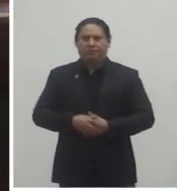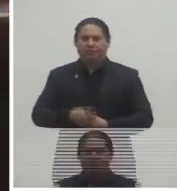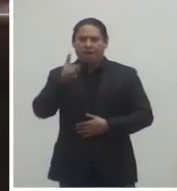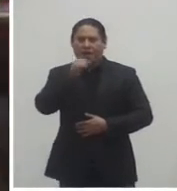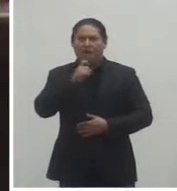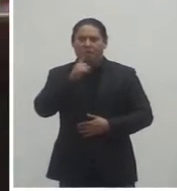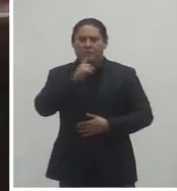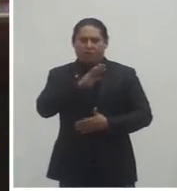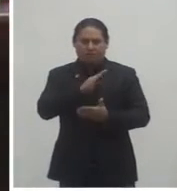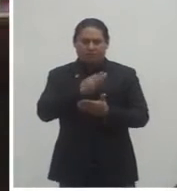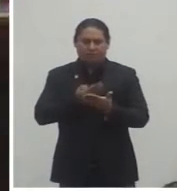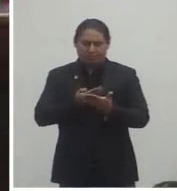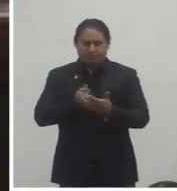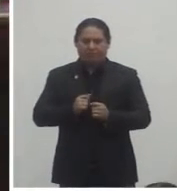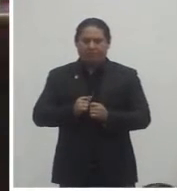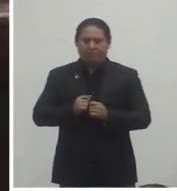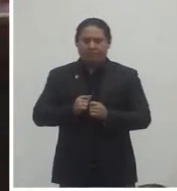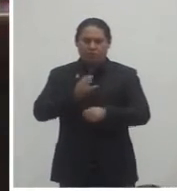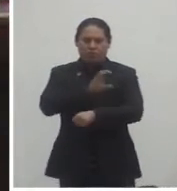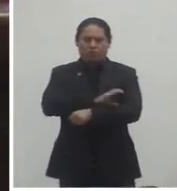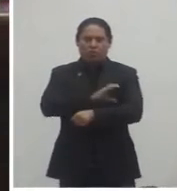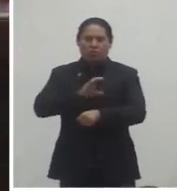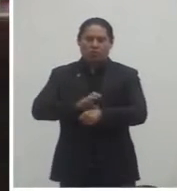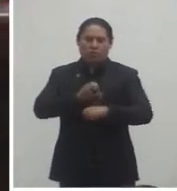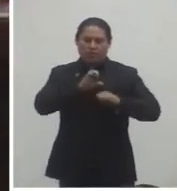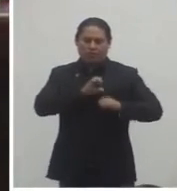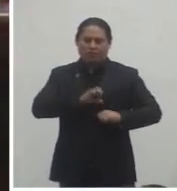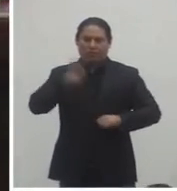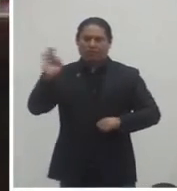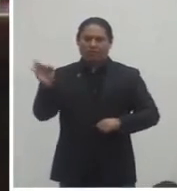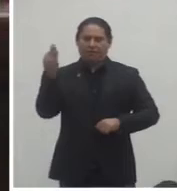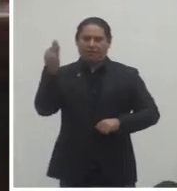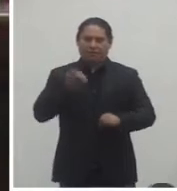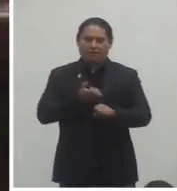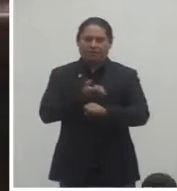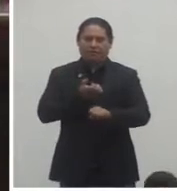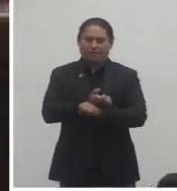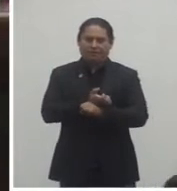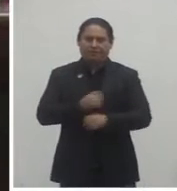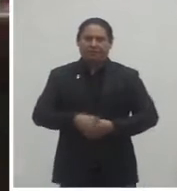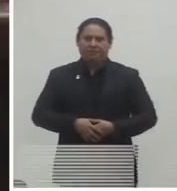el Bienestar, en coordinación con las autoridades federales y estatales